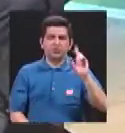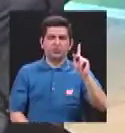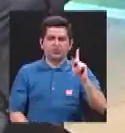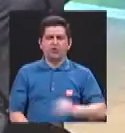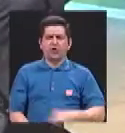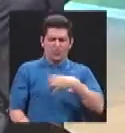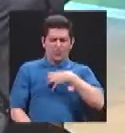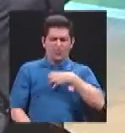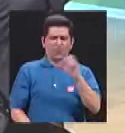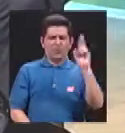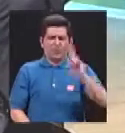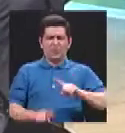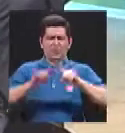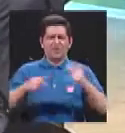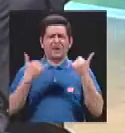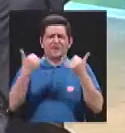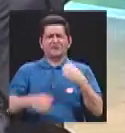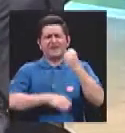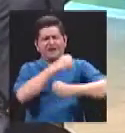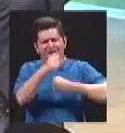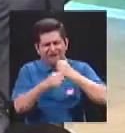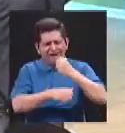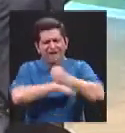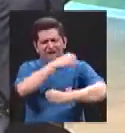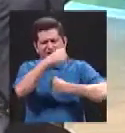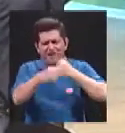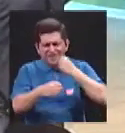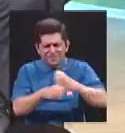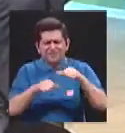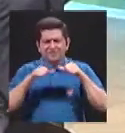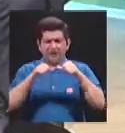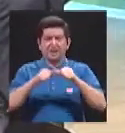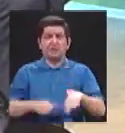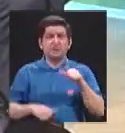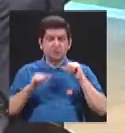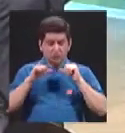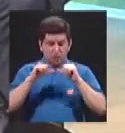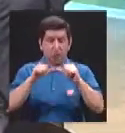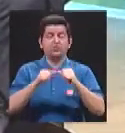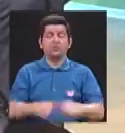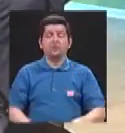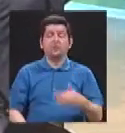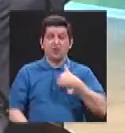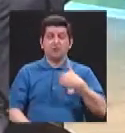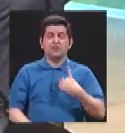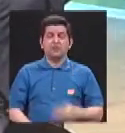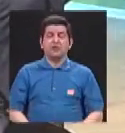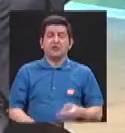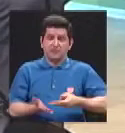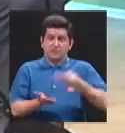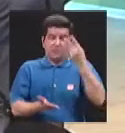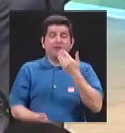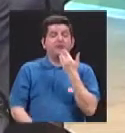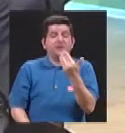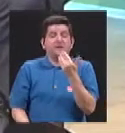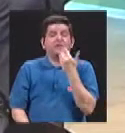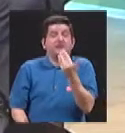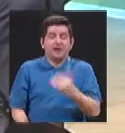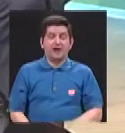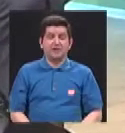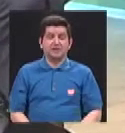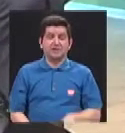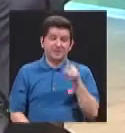60 pero legendario, 70, así es. Legendario, ha dado que hablar y sigue por dicha vigente gracias en